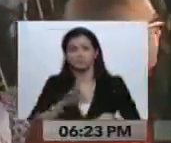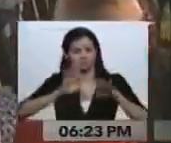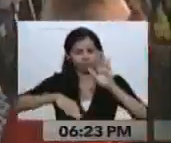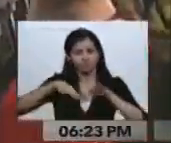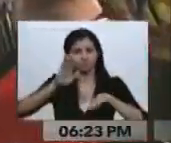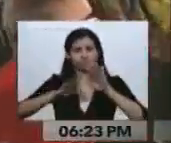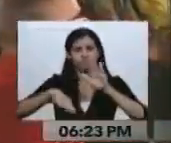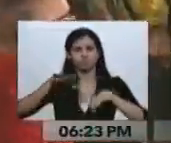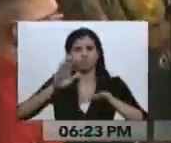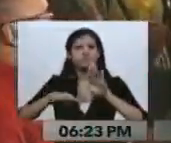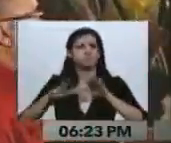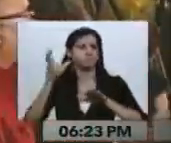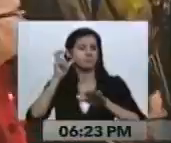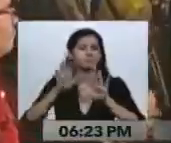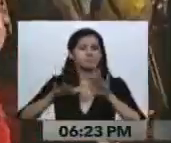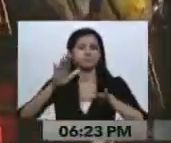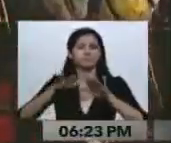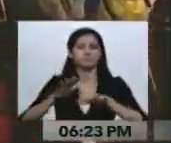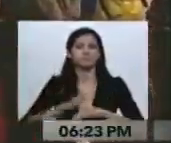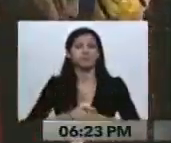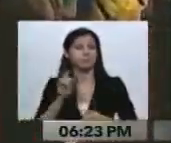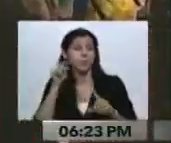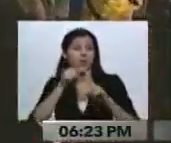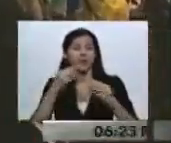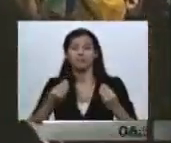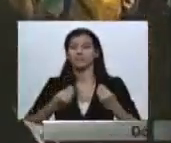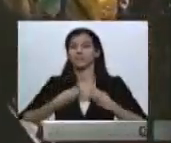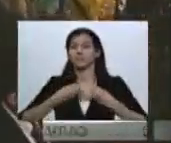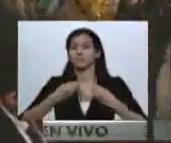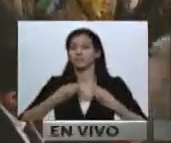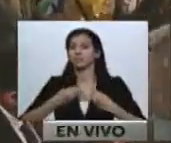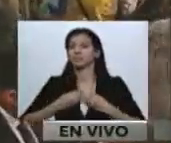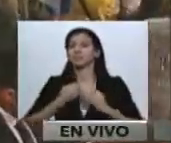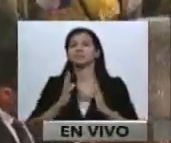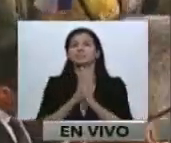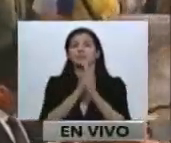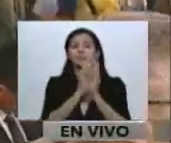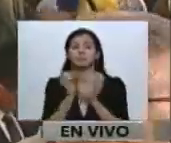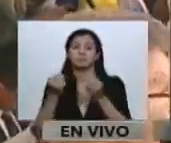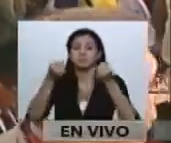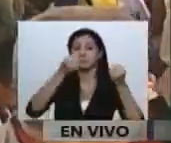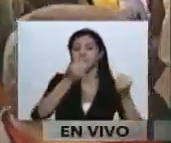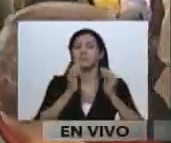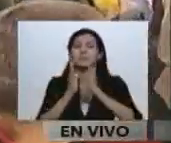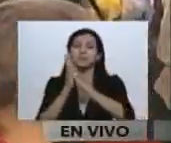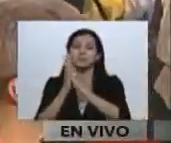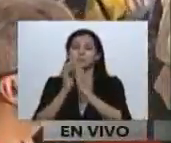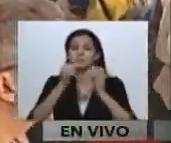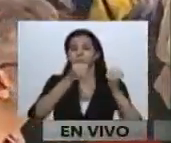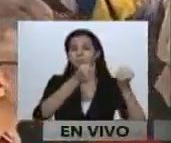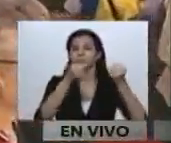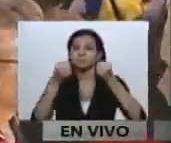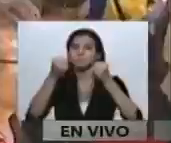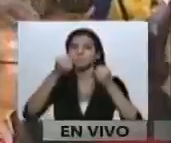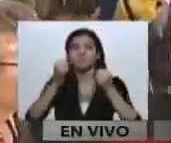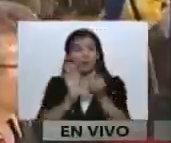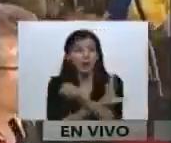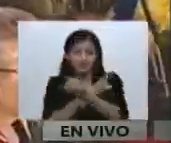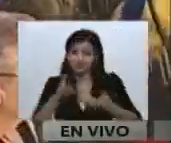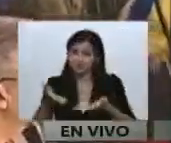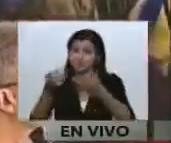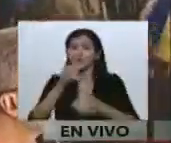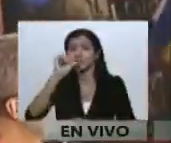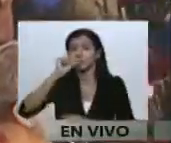ya resuenan por la vida. San Benito, échate un palo y canta con alegría,